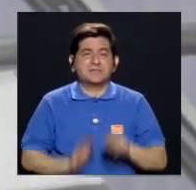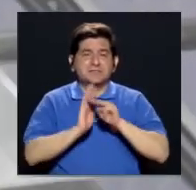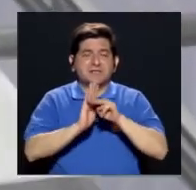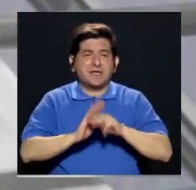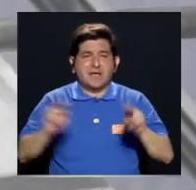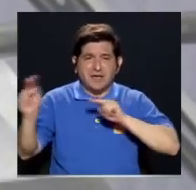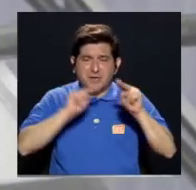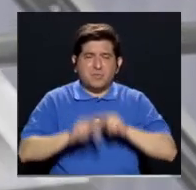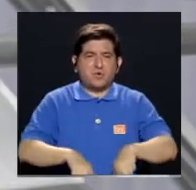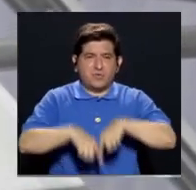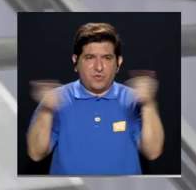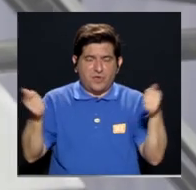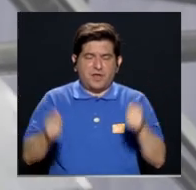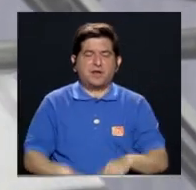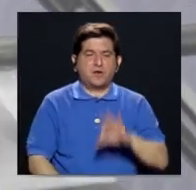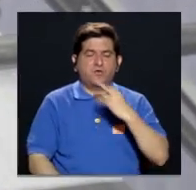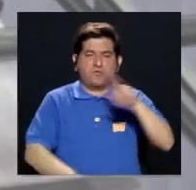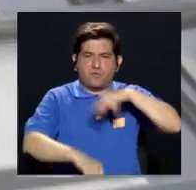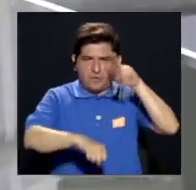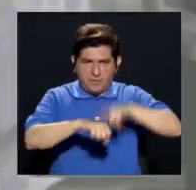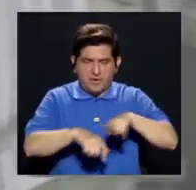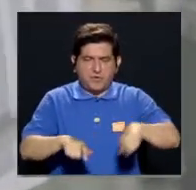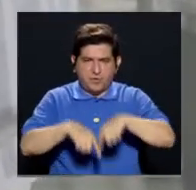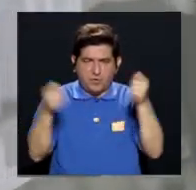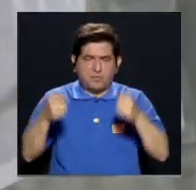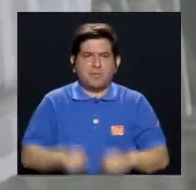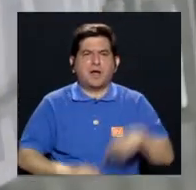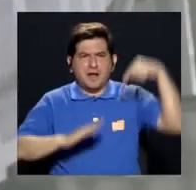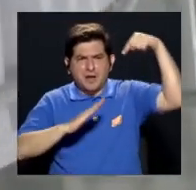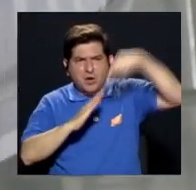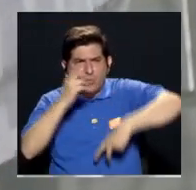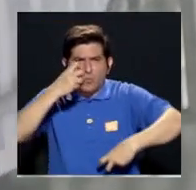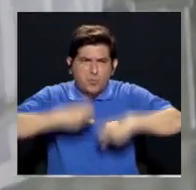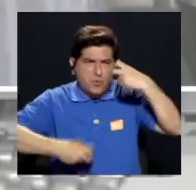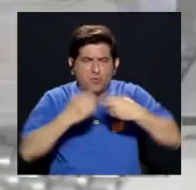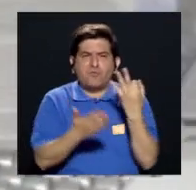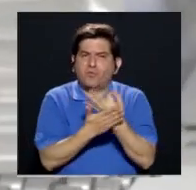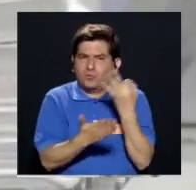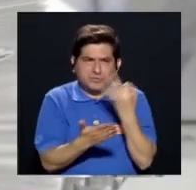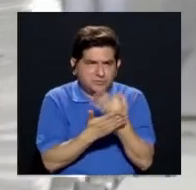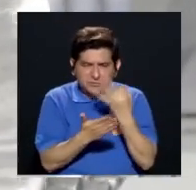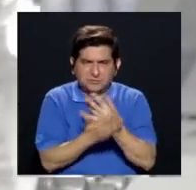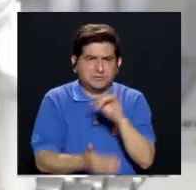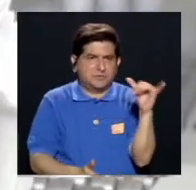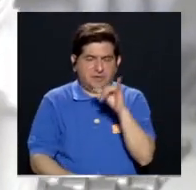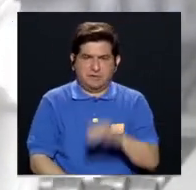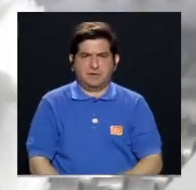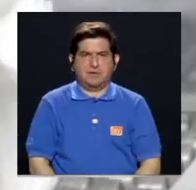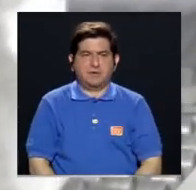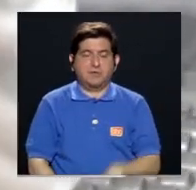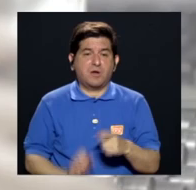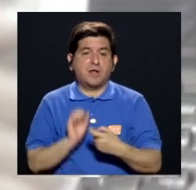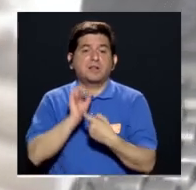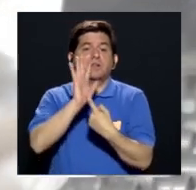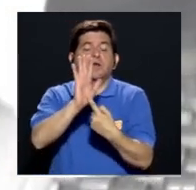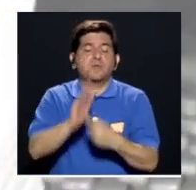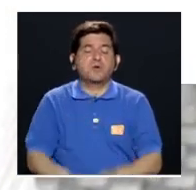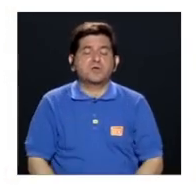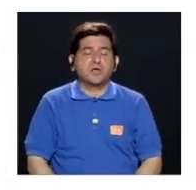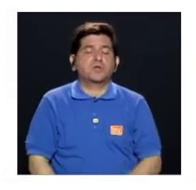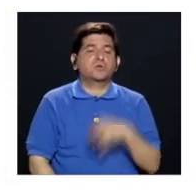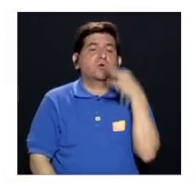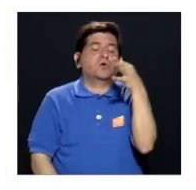decir, mientras los medios tradicionales viven una profunda crisis financiera y también de proyecto y